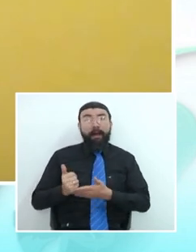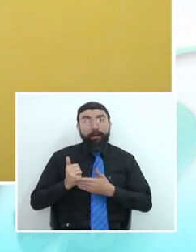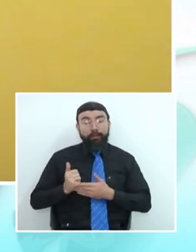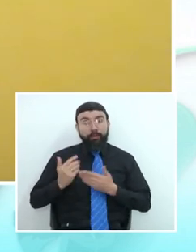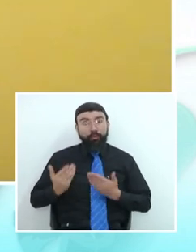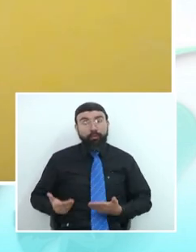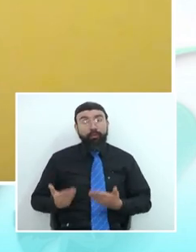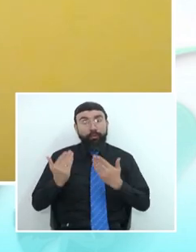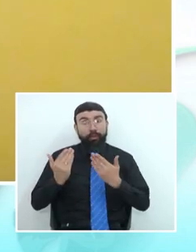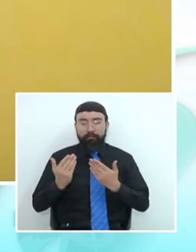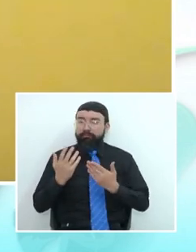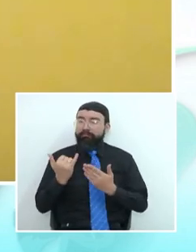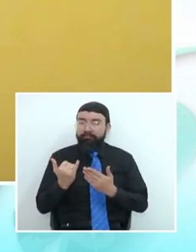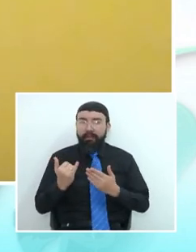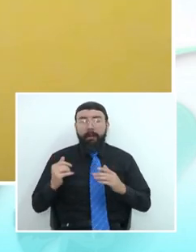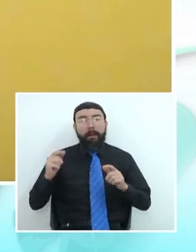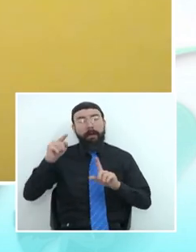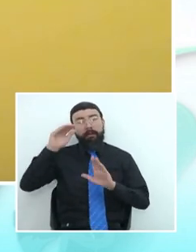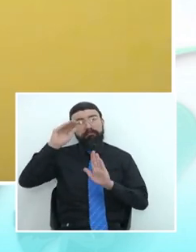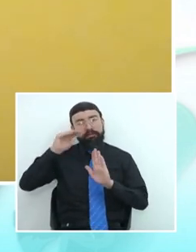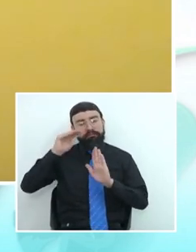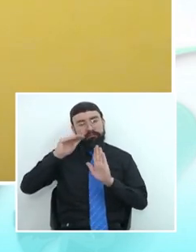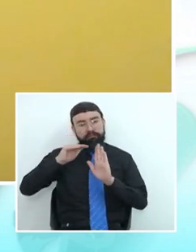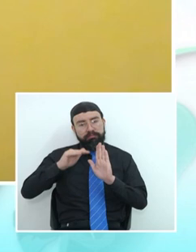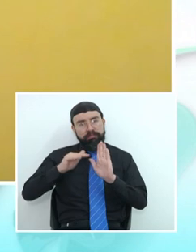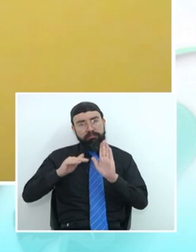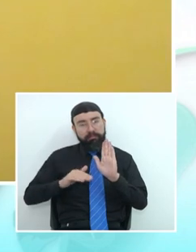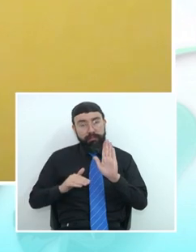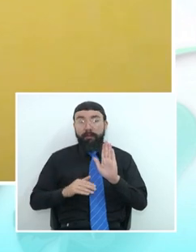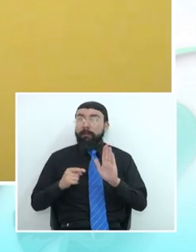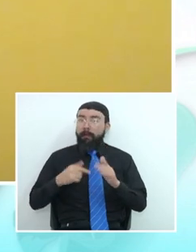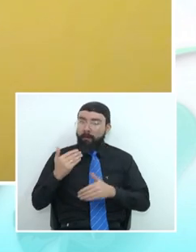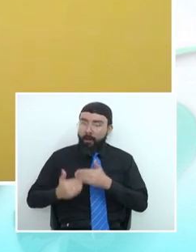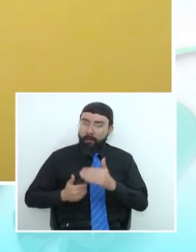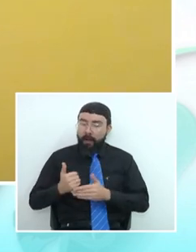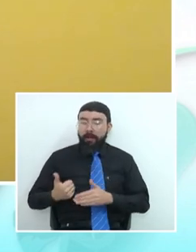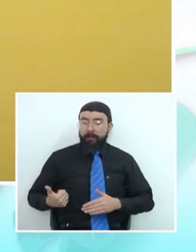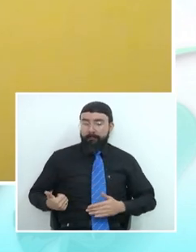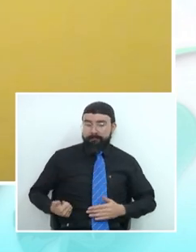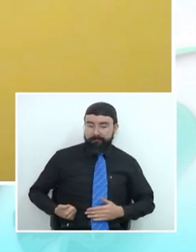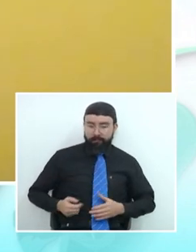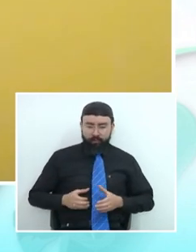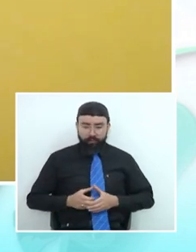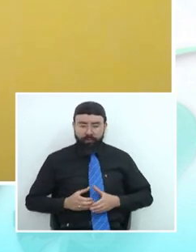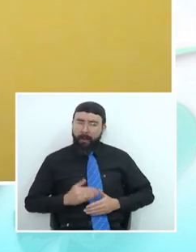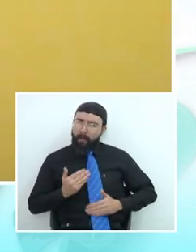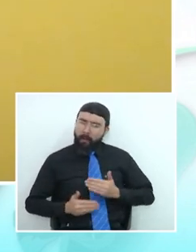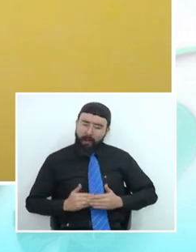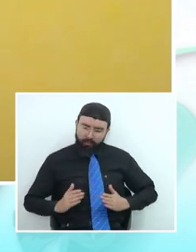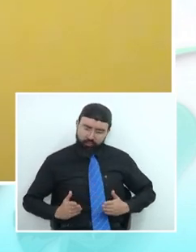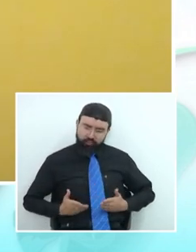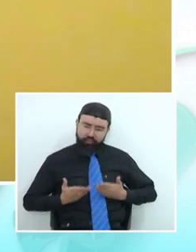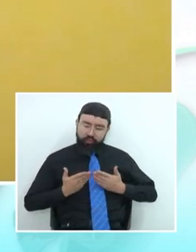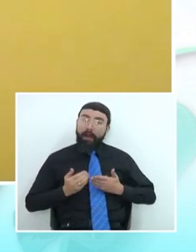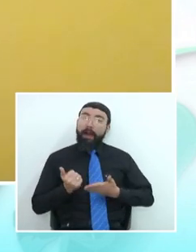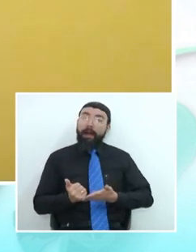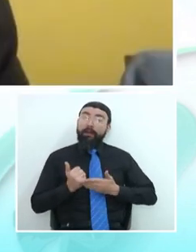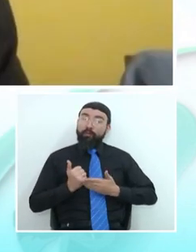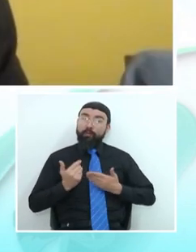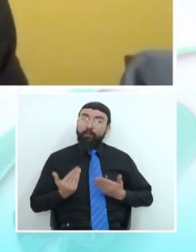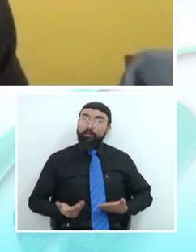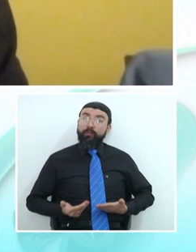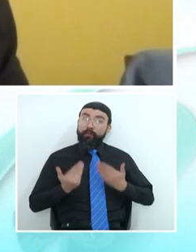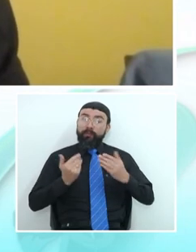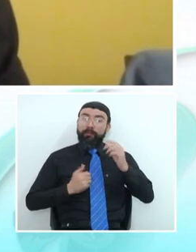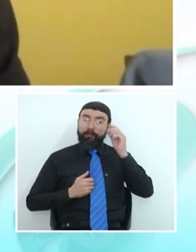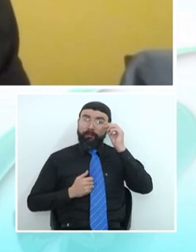usarlo y les puede ayudar a ir quitando la insulina y que el páncreas se vaya recuperando. Con esta maravillosa fruta,